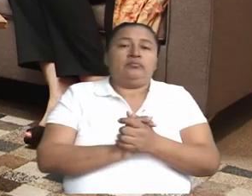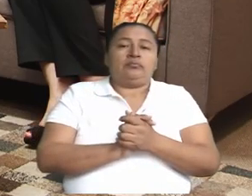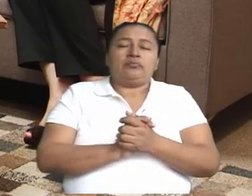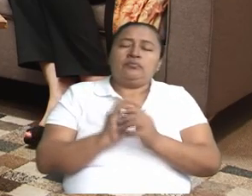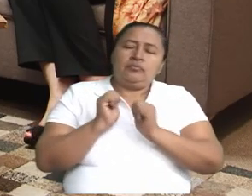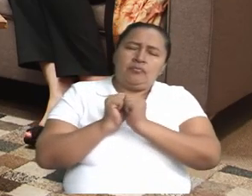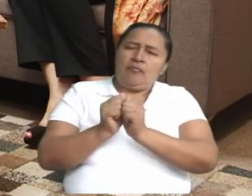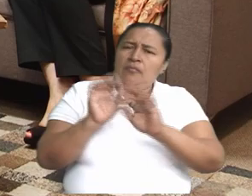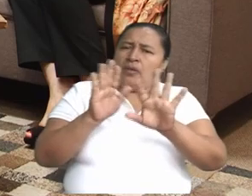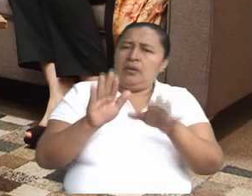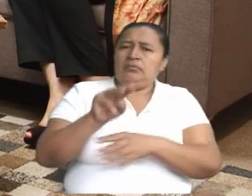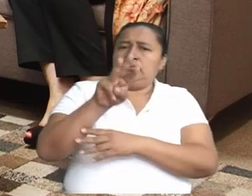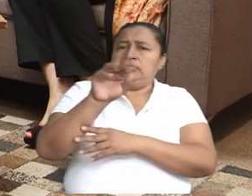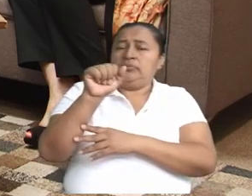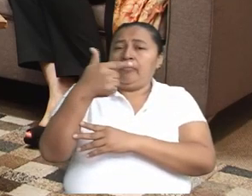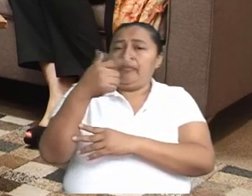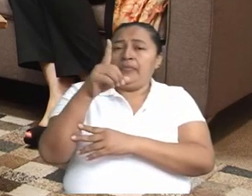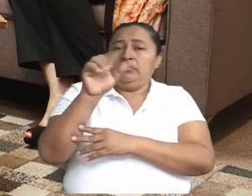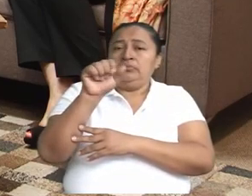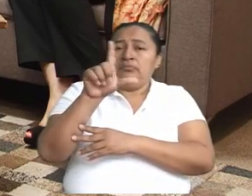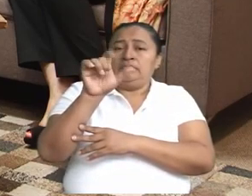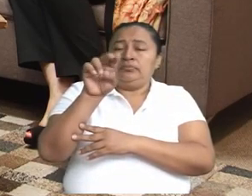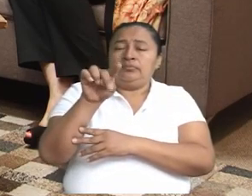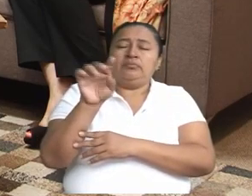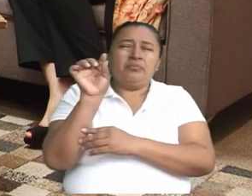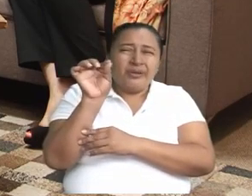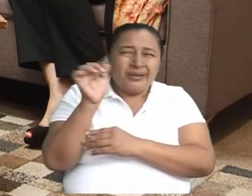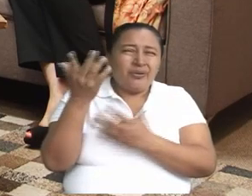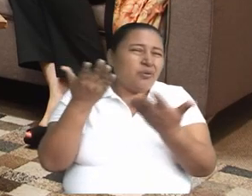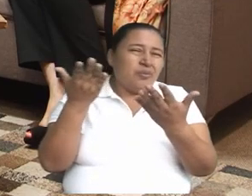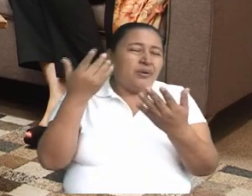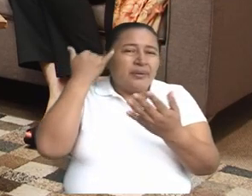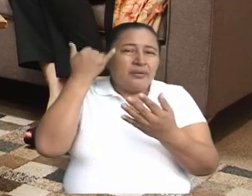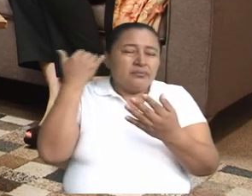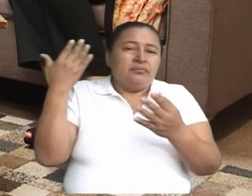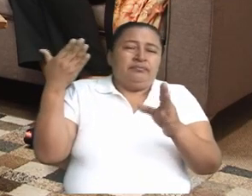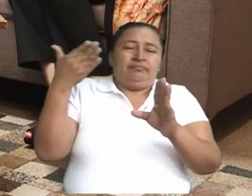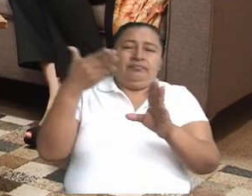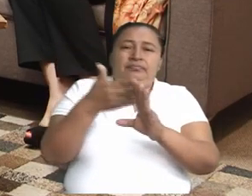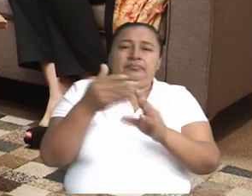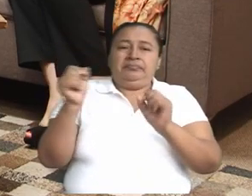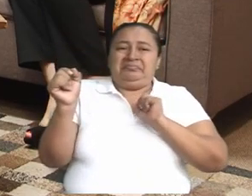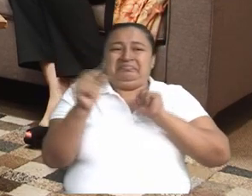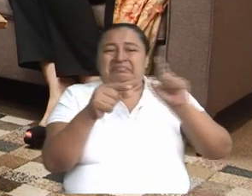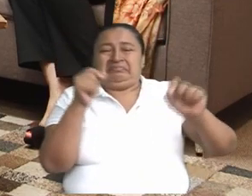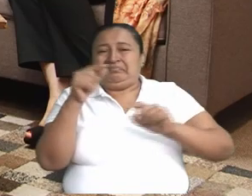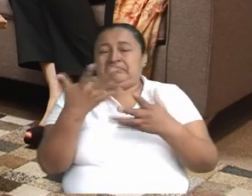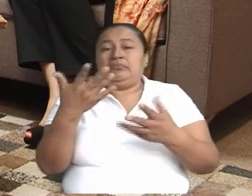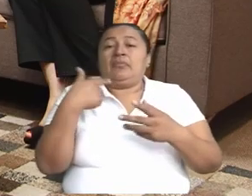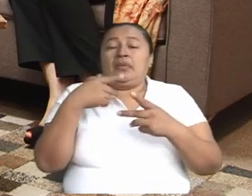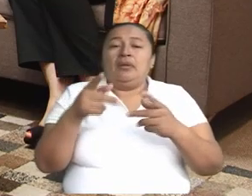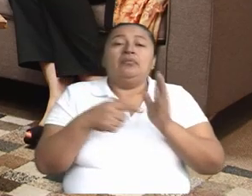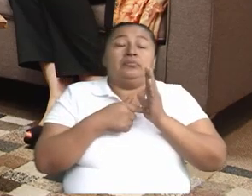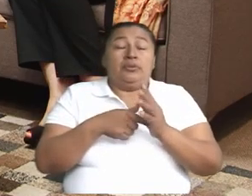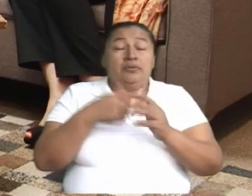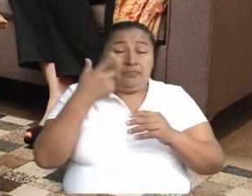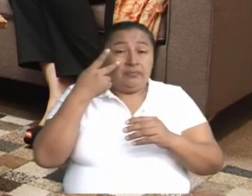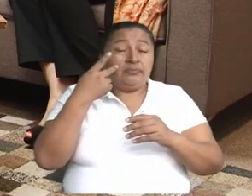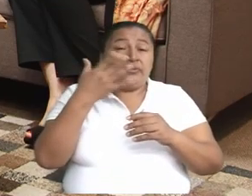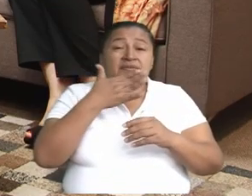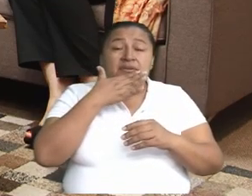Magdalena, entender un poquito esa perspectiva de las agresiones. Hemos visto un endurecimiento de casos, por ejemplo,